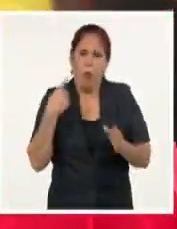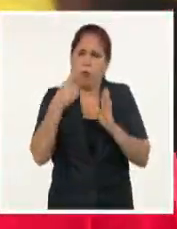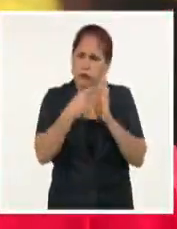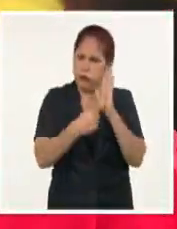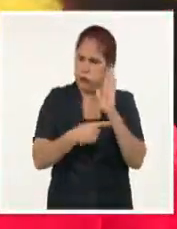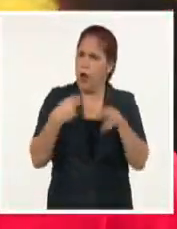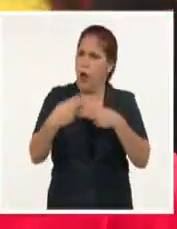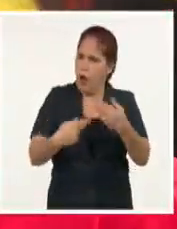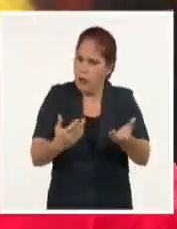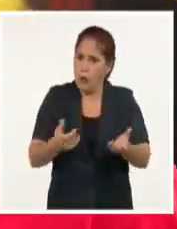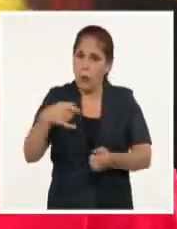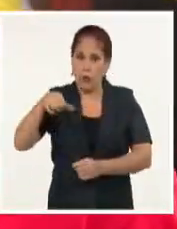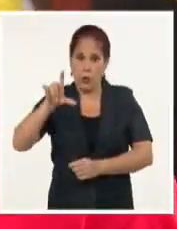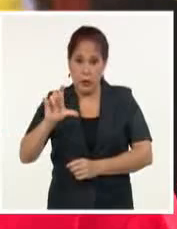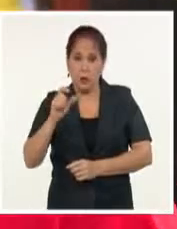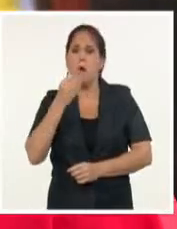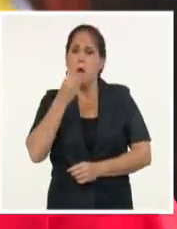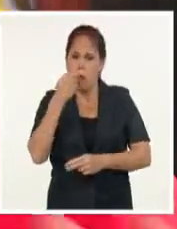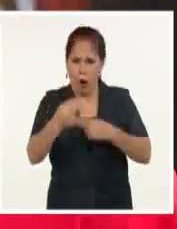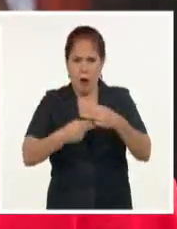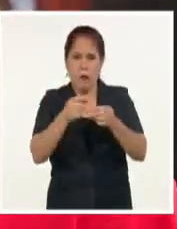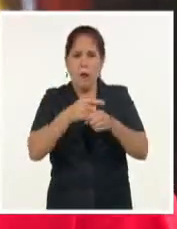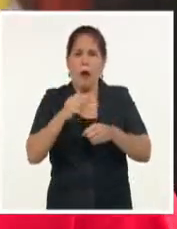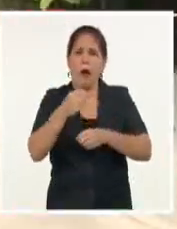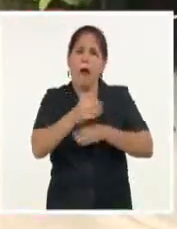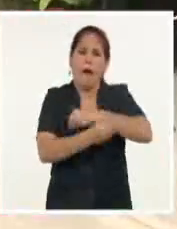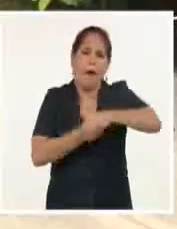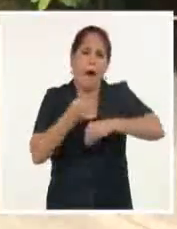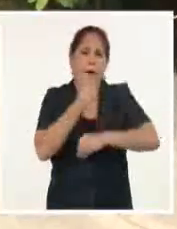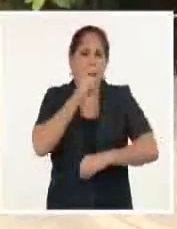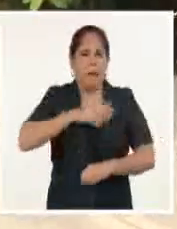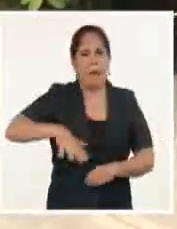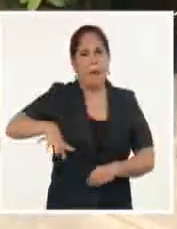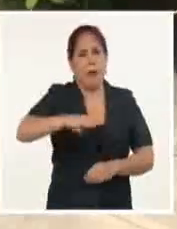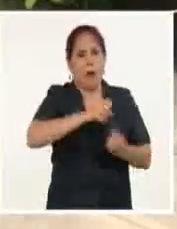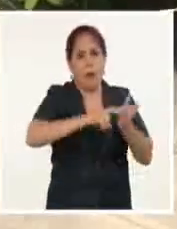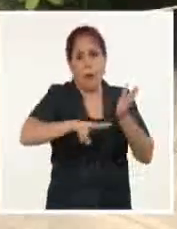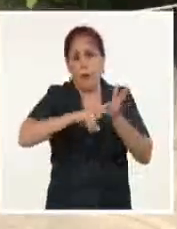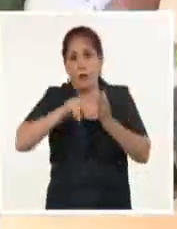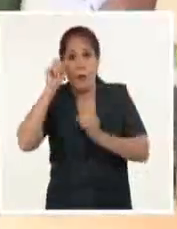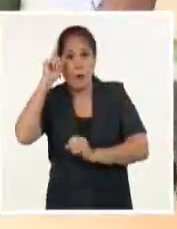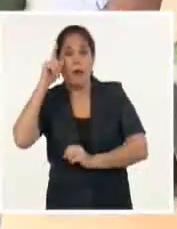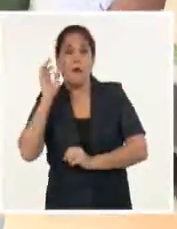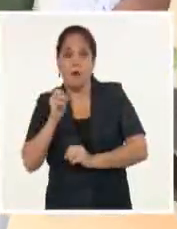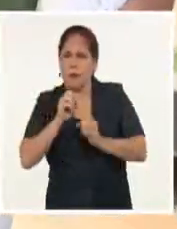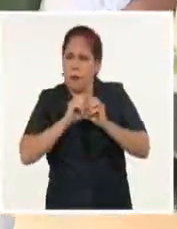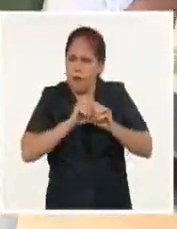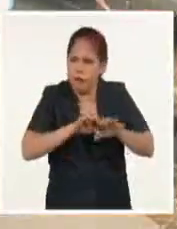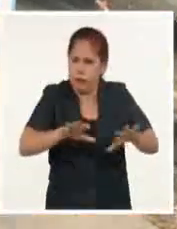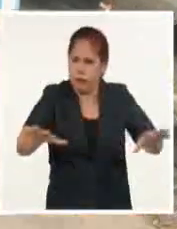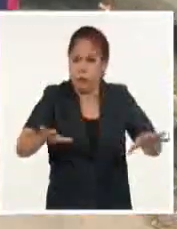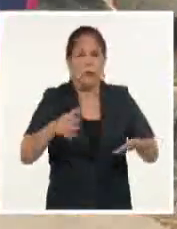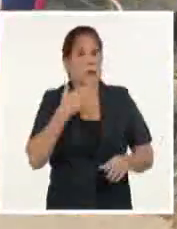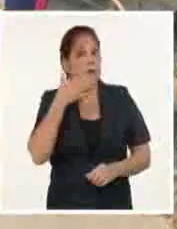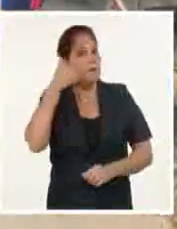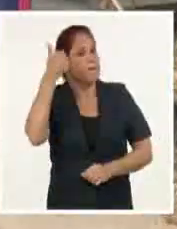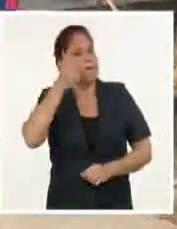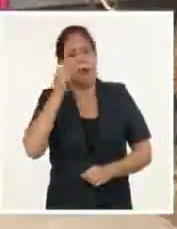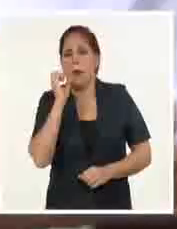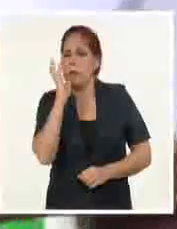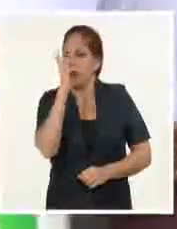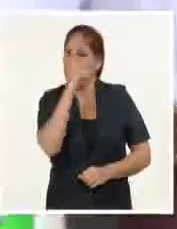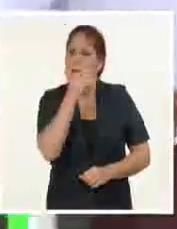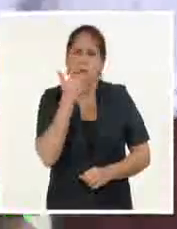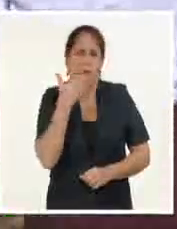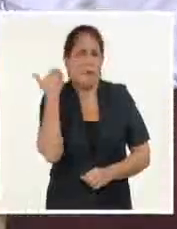nosotros podemos realizar desde la Unión de Jóvenes Comunistas y que esto se expanda por todas las provincias del país. Fenomenal,